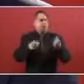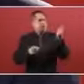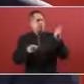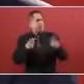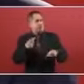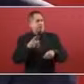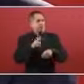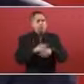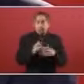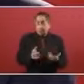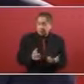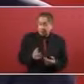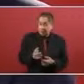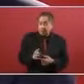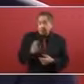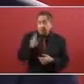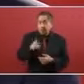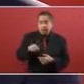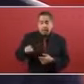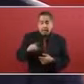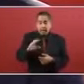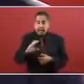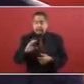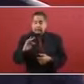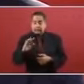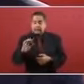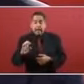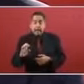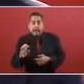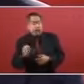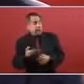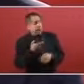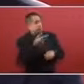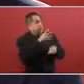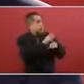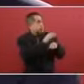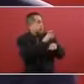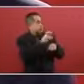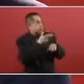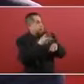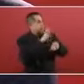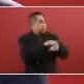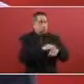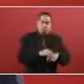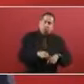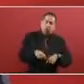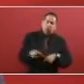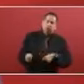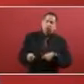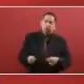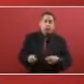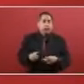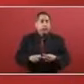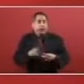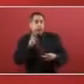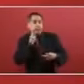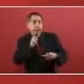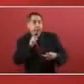Le tenía que pedir permiso la Comisión Federal de Electricidad, le tenía que pedir permiso Pemex